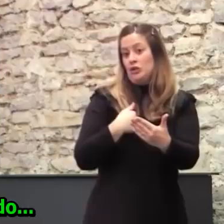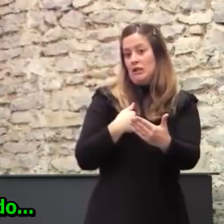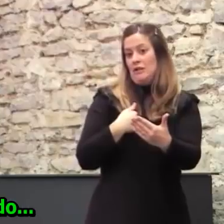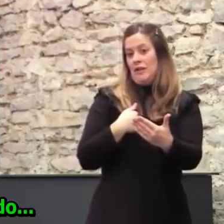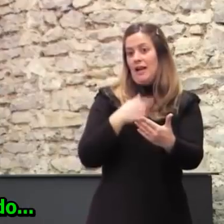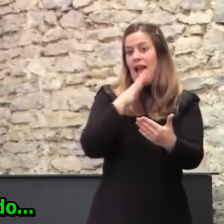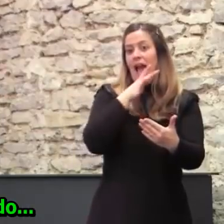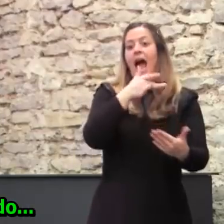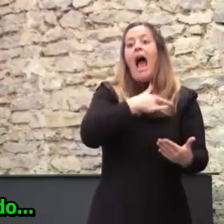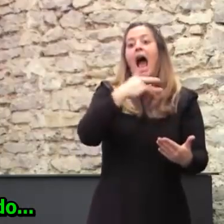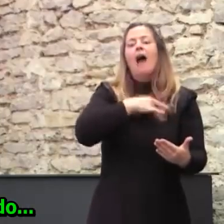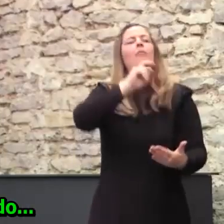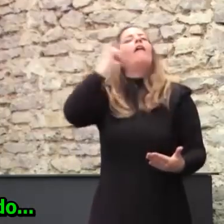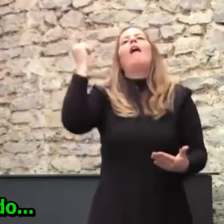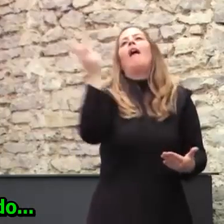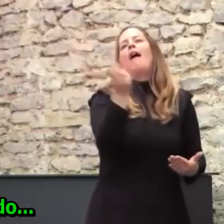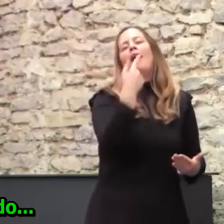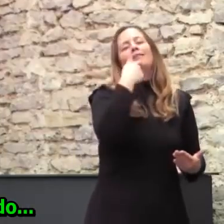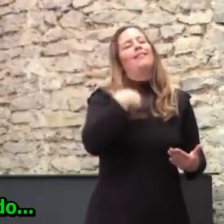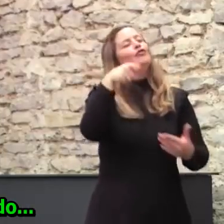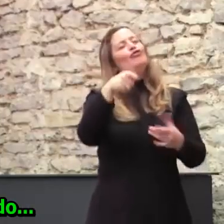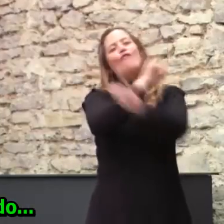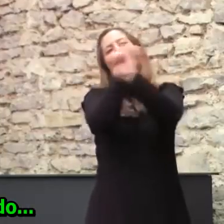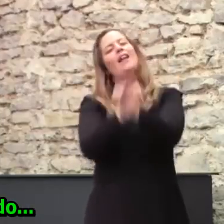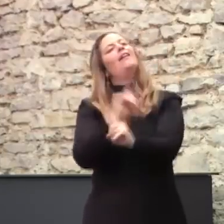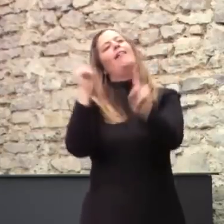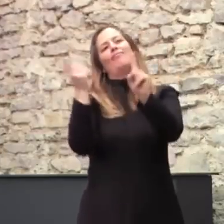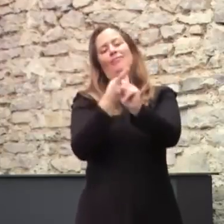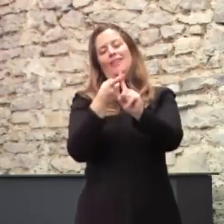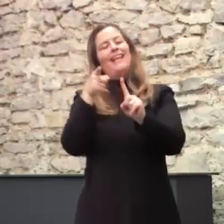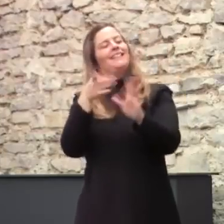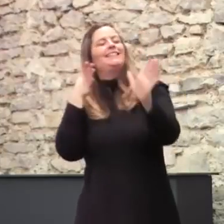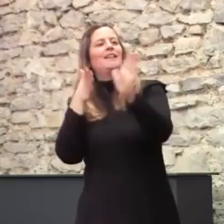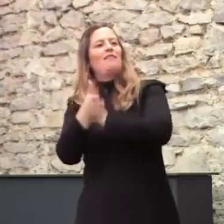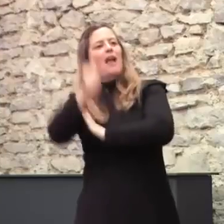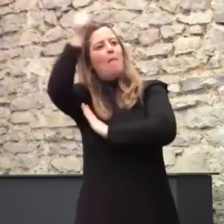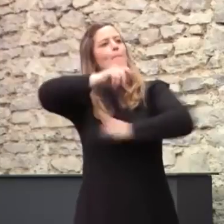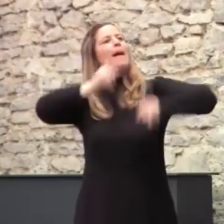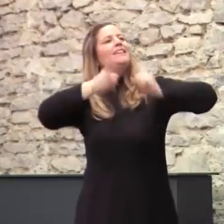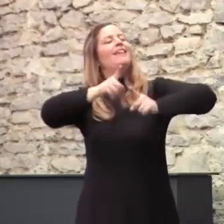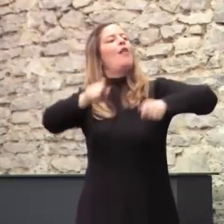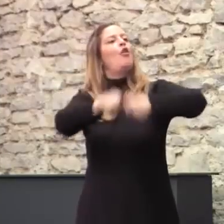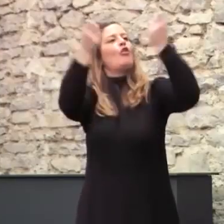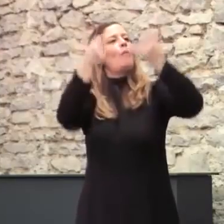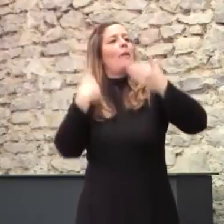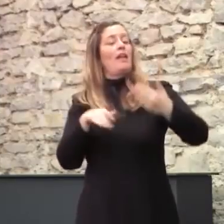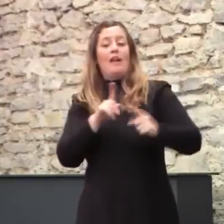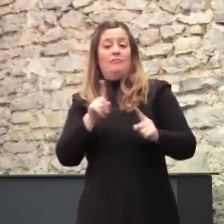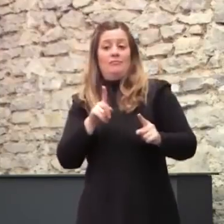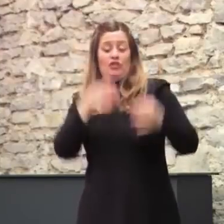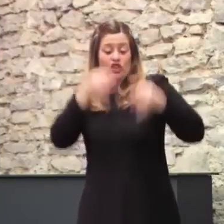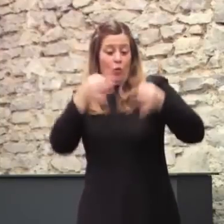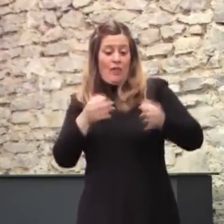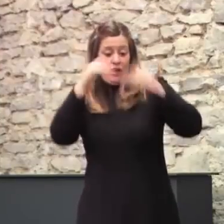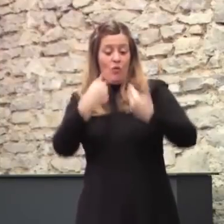que vamos a ser muy felices, que vamos a poder romper con todo el patriarcado, ¿no? ¿Por qué lo digo? Pues porque